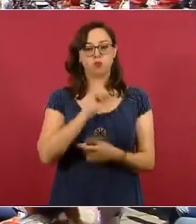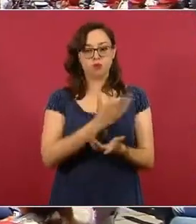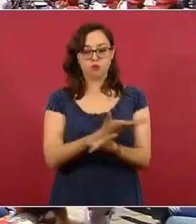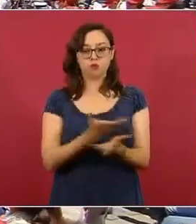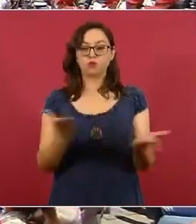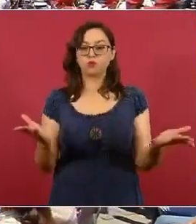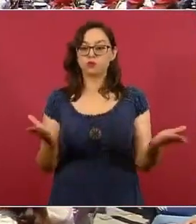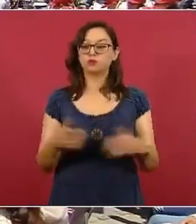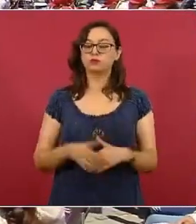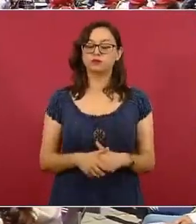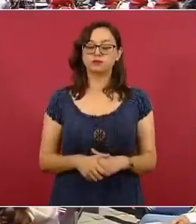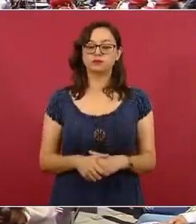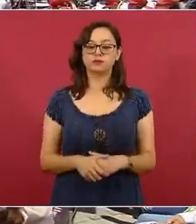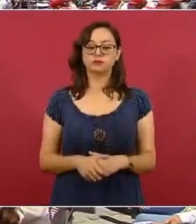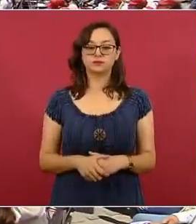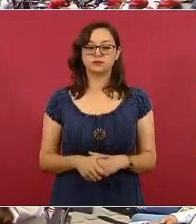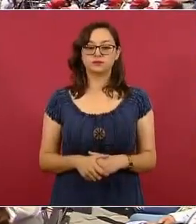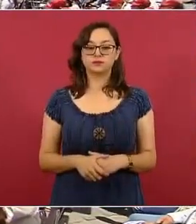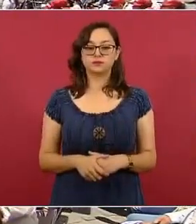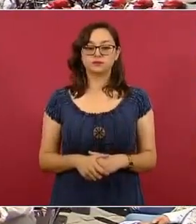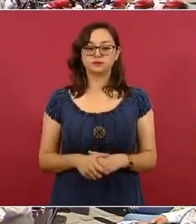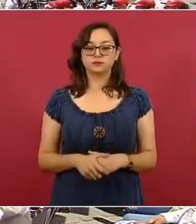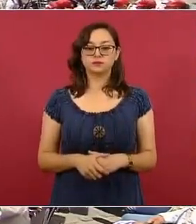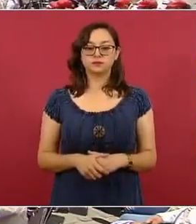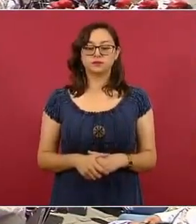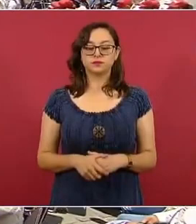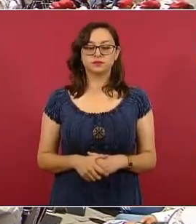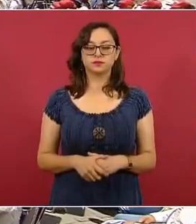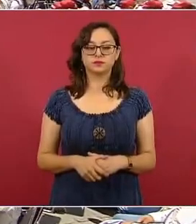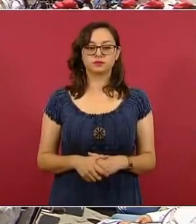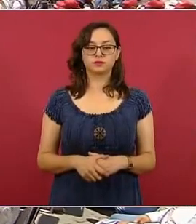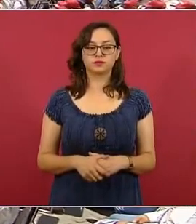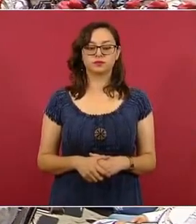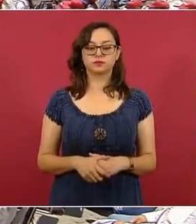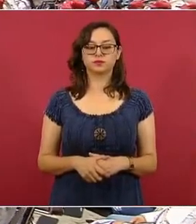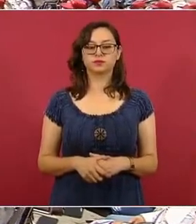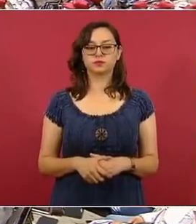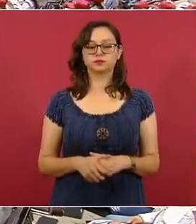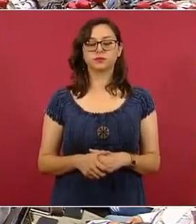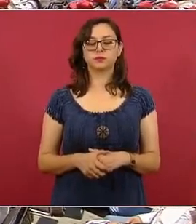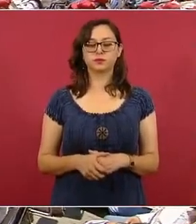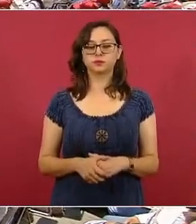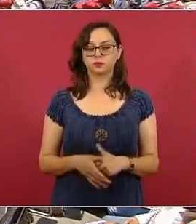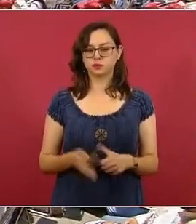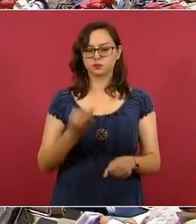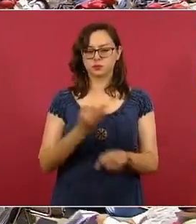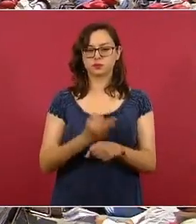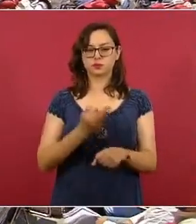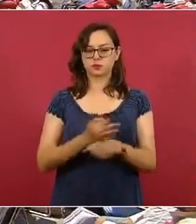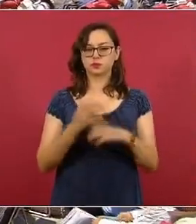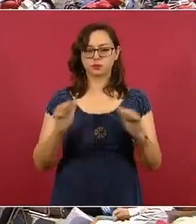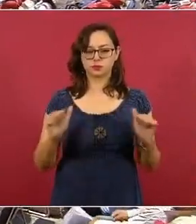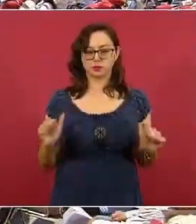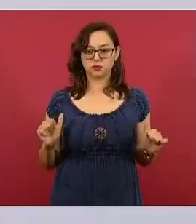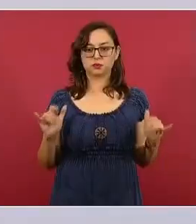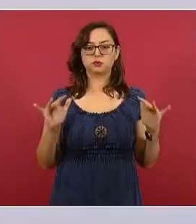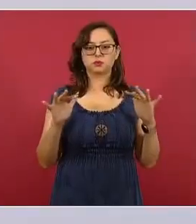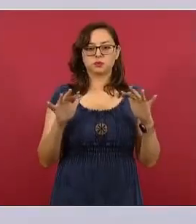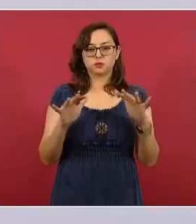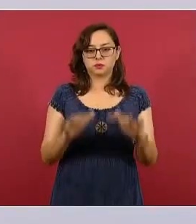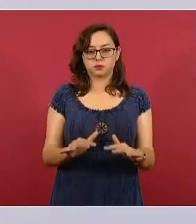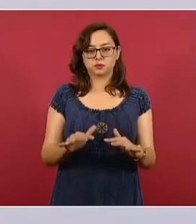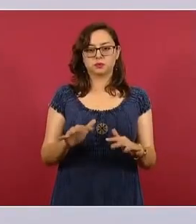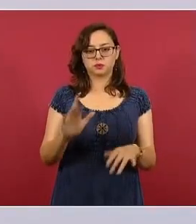seguramente quienes estamos aquí, muy pocos encuentros recordamos con el ciudadano Presidente de